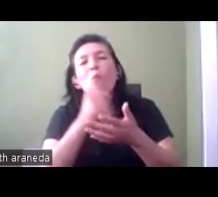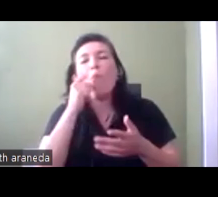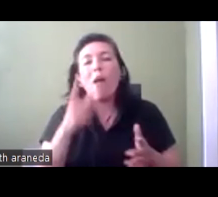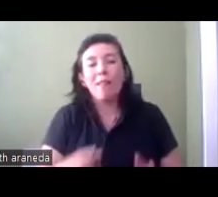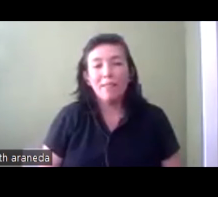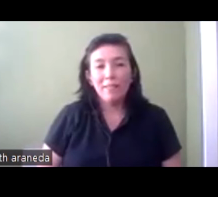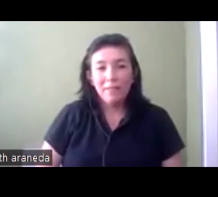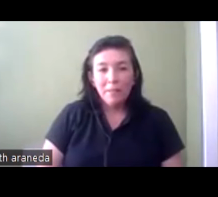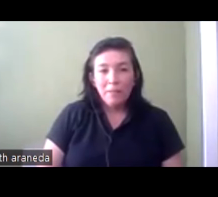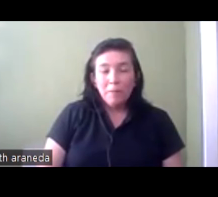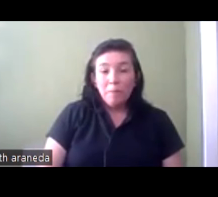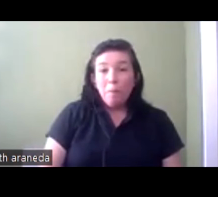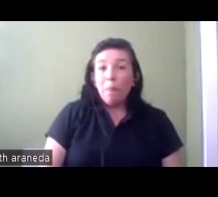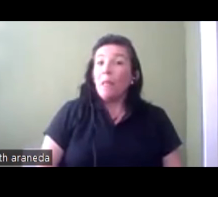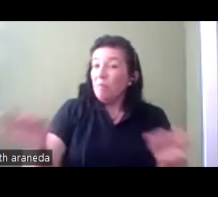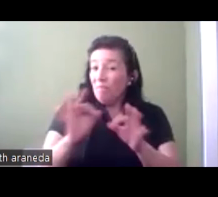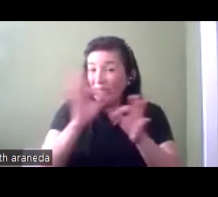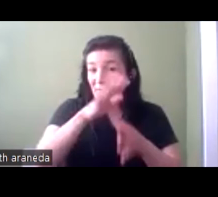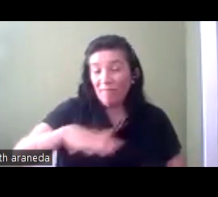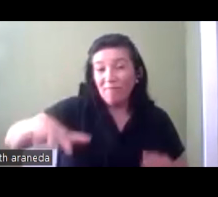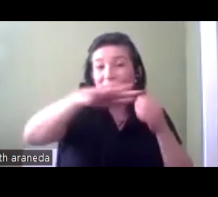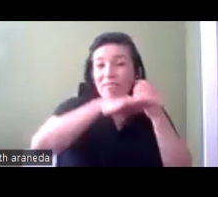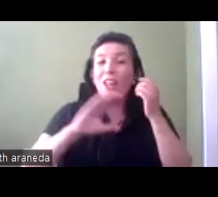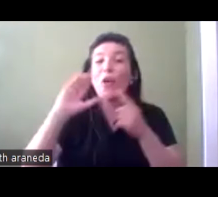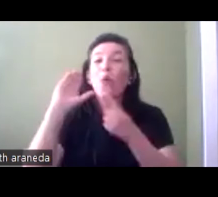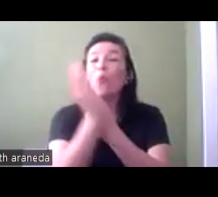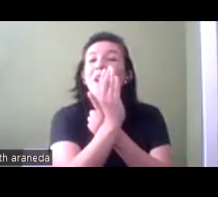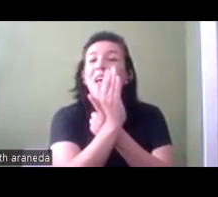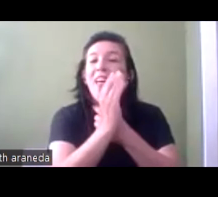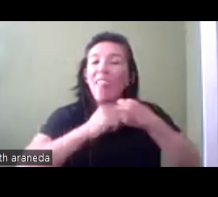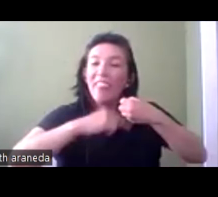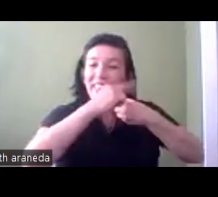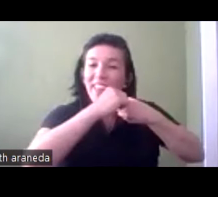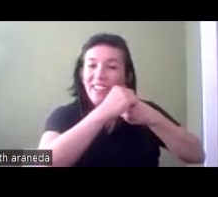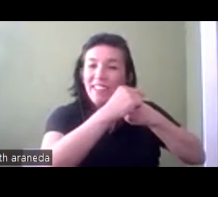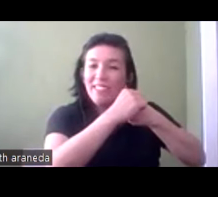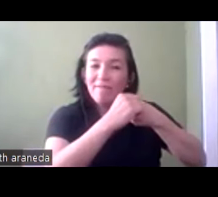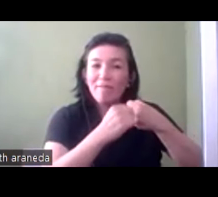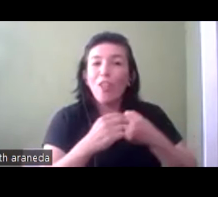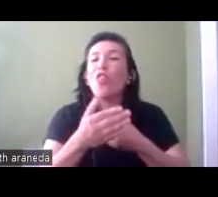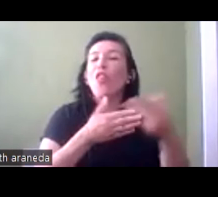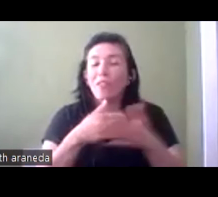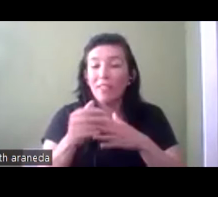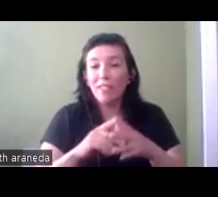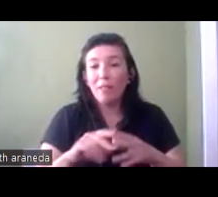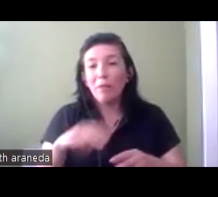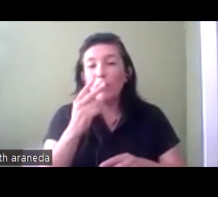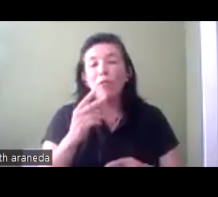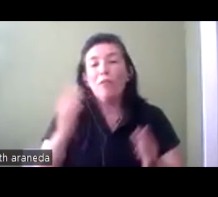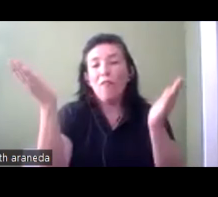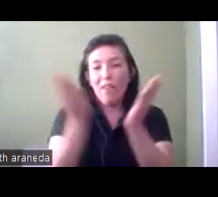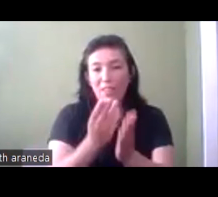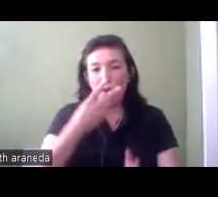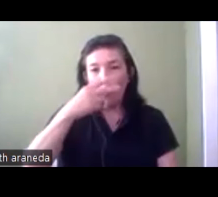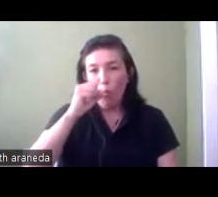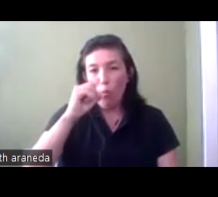Bueno, para contextualizar, la cultura diaguita se estableció inicialmente entre los valles de Huasco y Choapa. Si